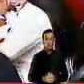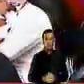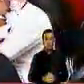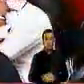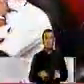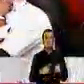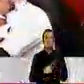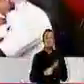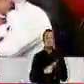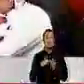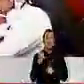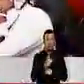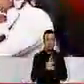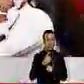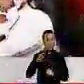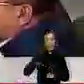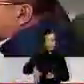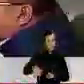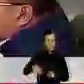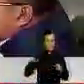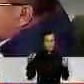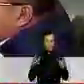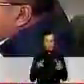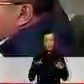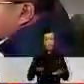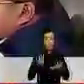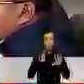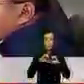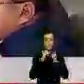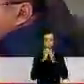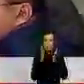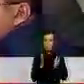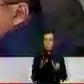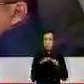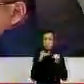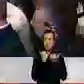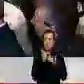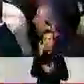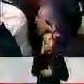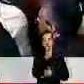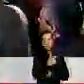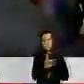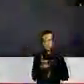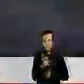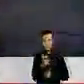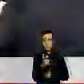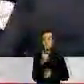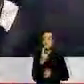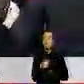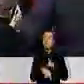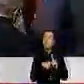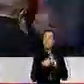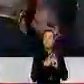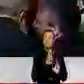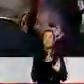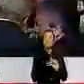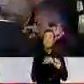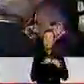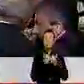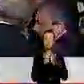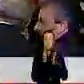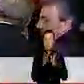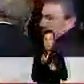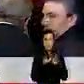La sesión se instaló con una hora de retraso. Asistieron 9 legisladores de la Comisión de Fiscalización y también se contó con la presencia de los